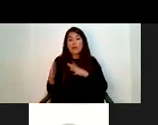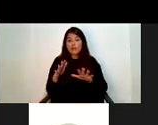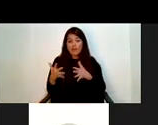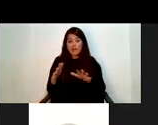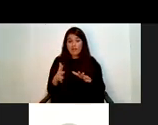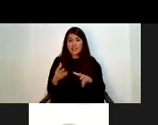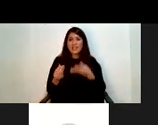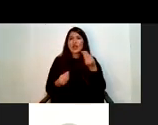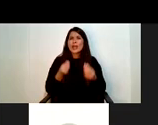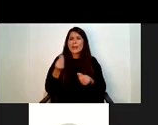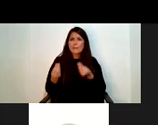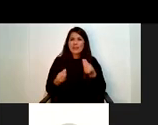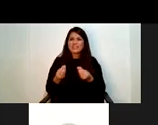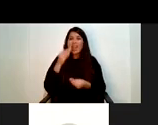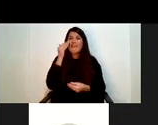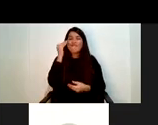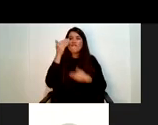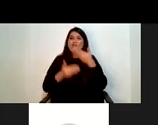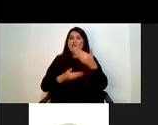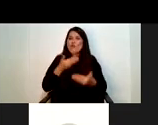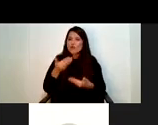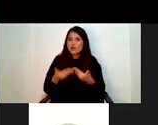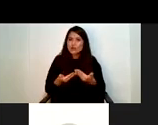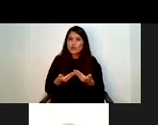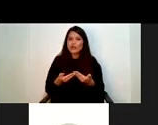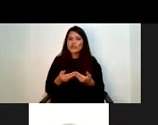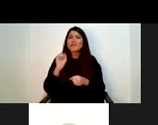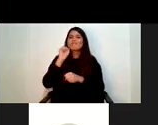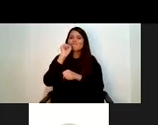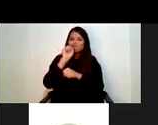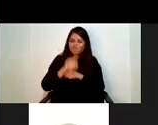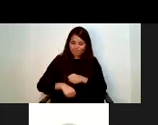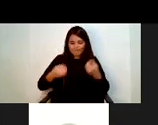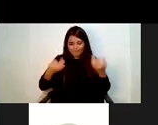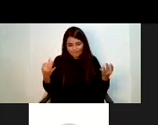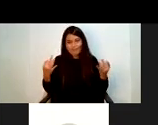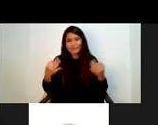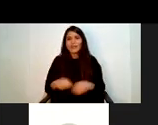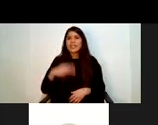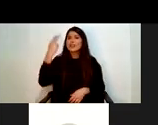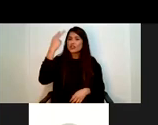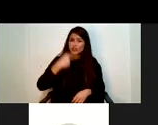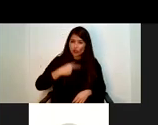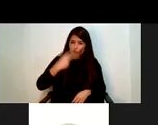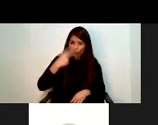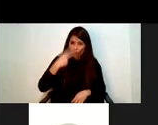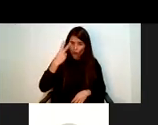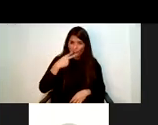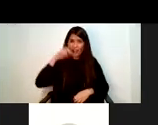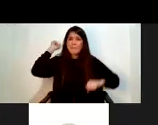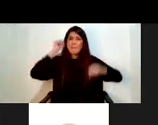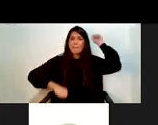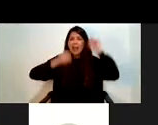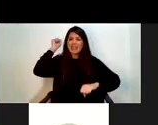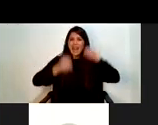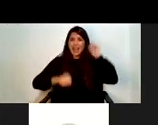que pasa ahí es que la función se acredita. O sea, llorar y patalear le